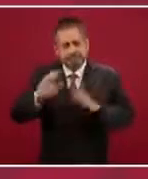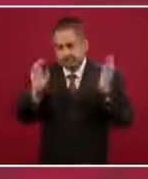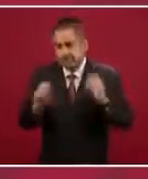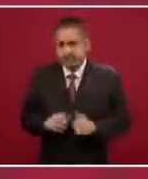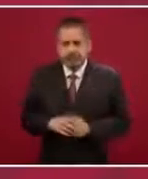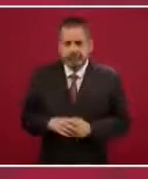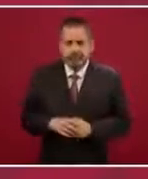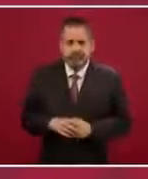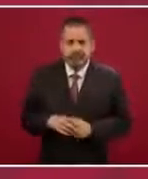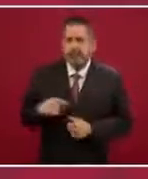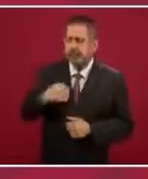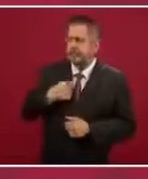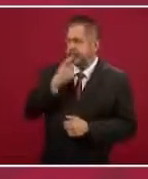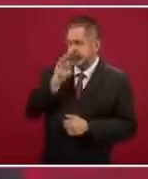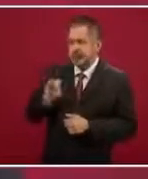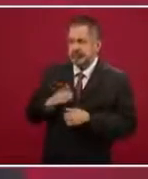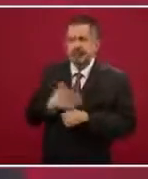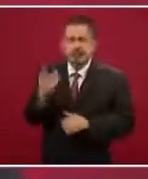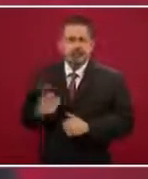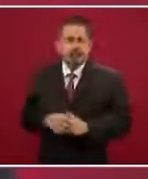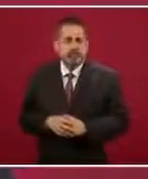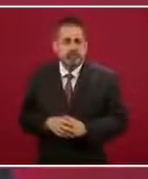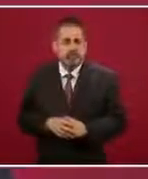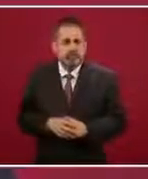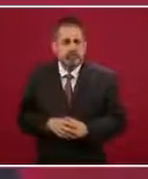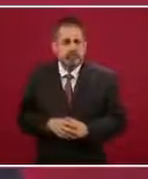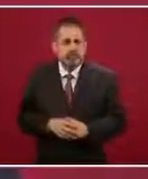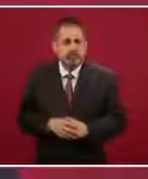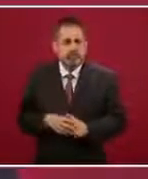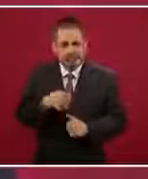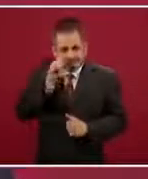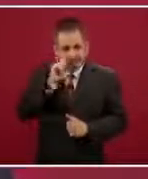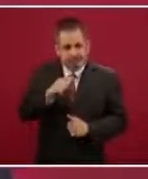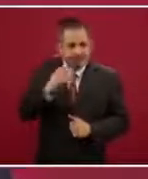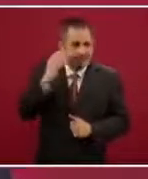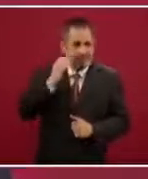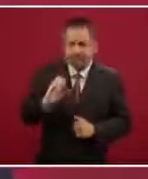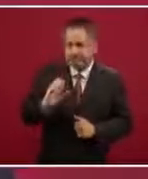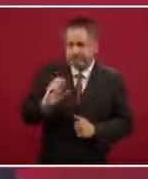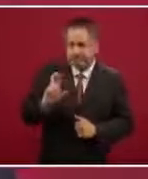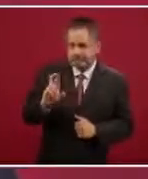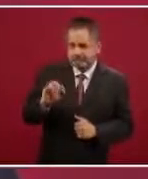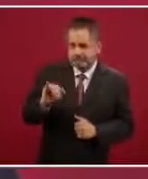qué afirmo esto? Bueno, porque hasta en las crisis